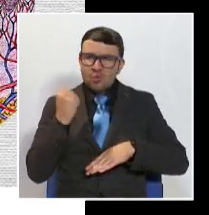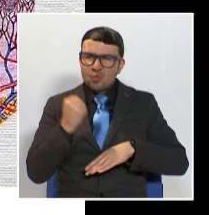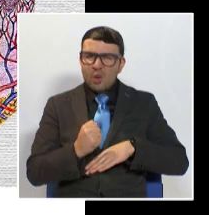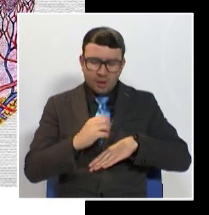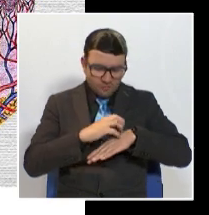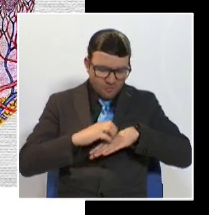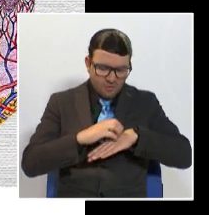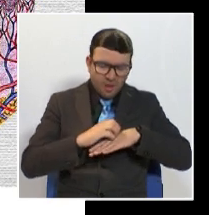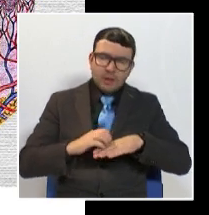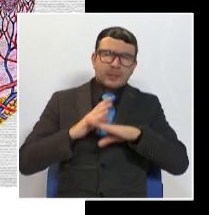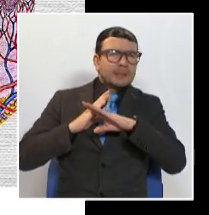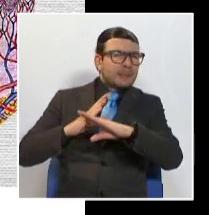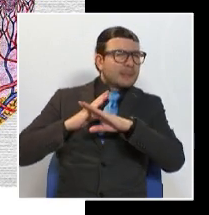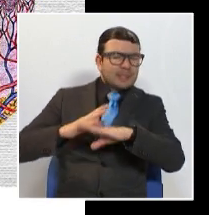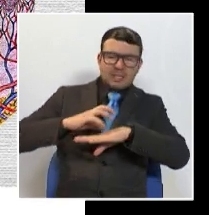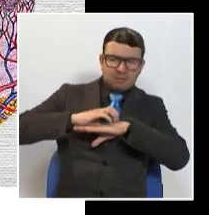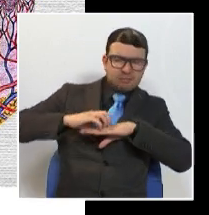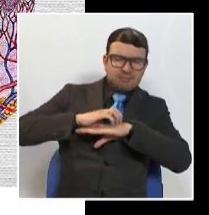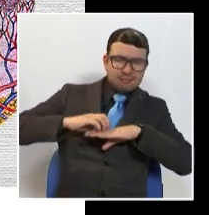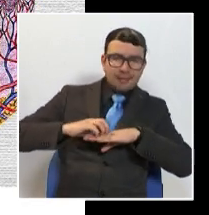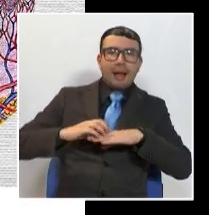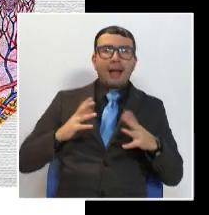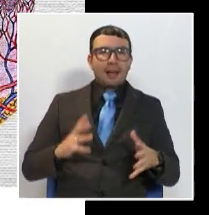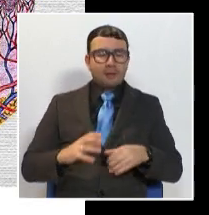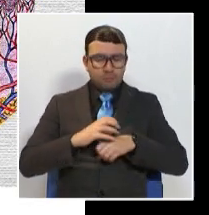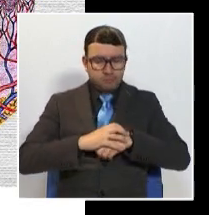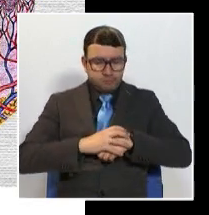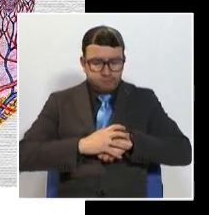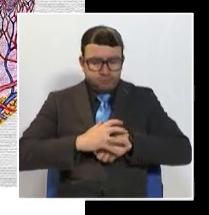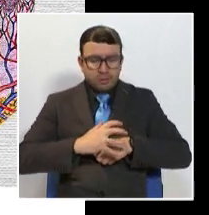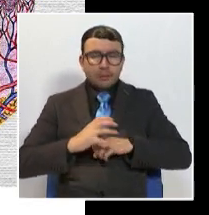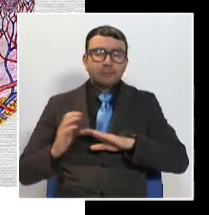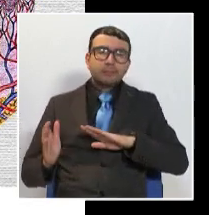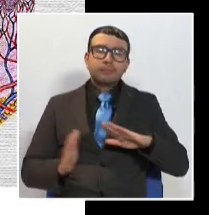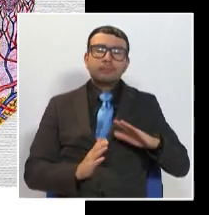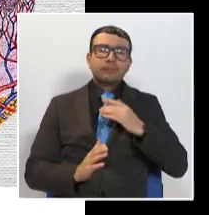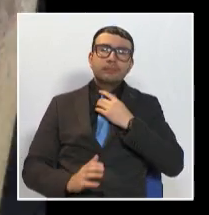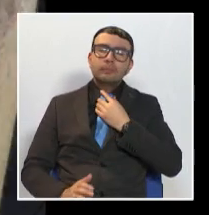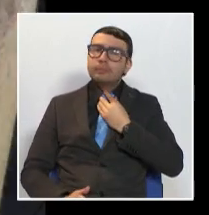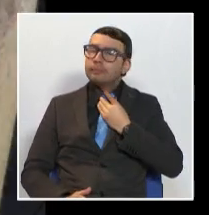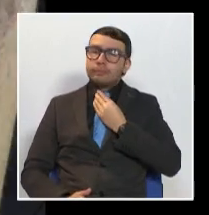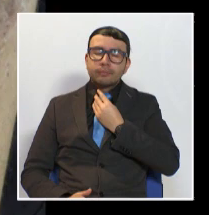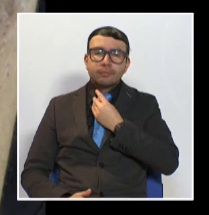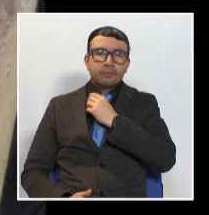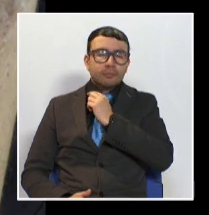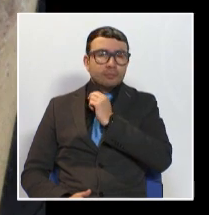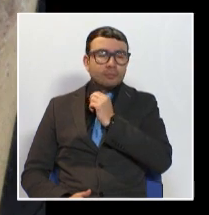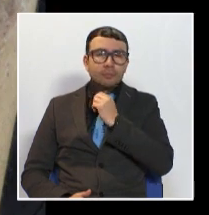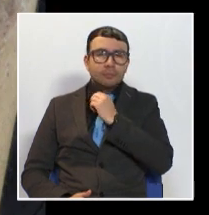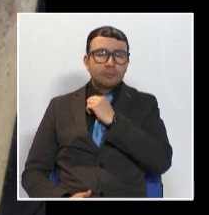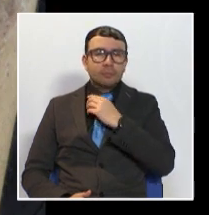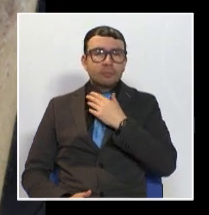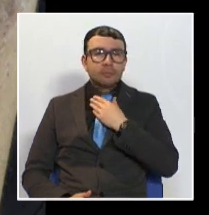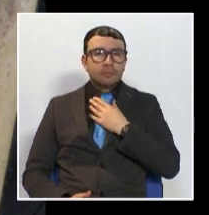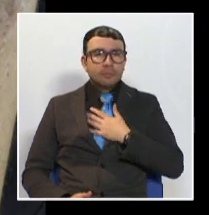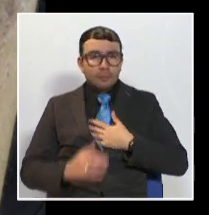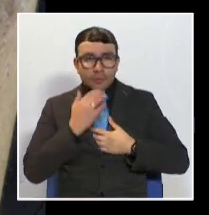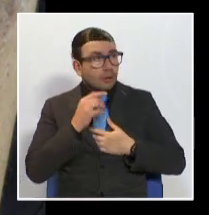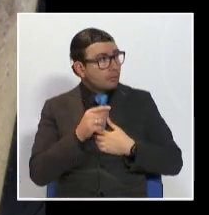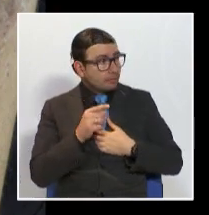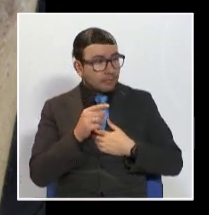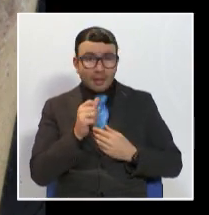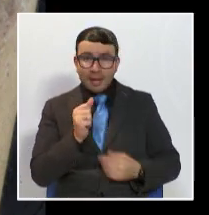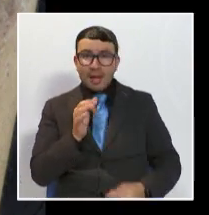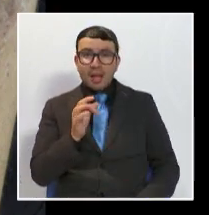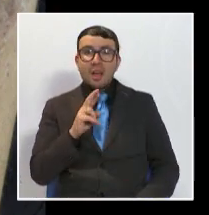de defenderse del estímulo del rascado crónico. Vemos entonces imágenes, la atrofia característica, como